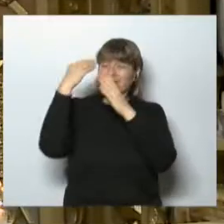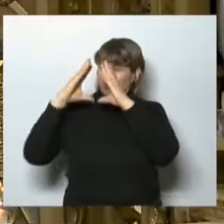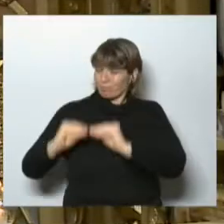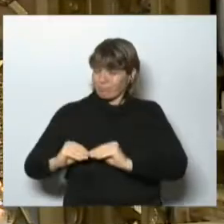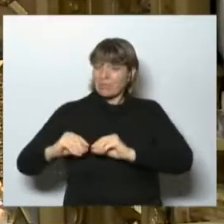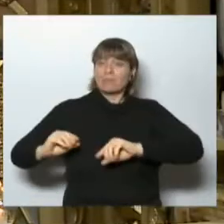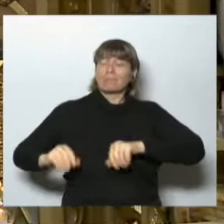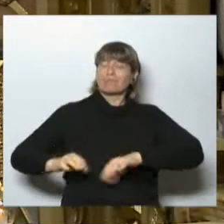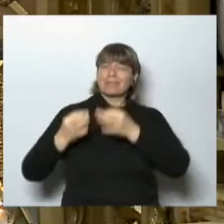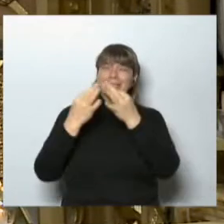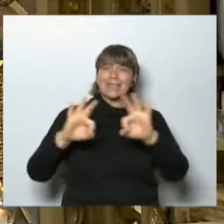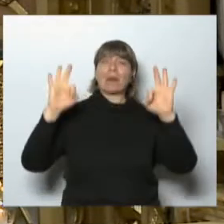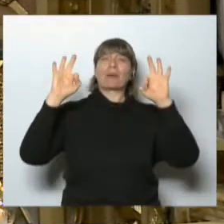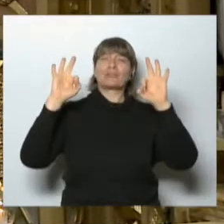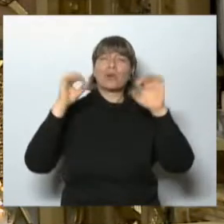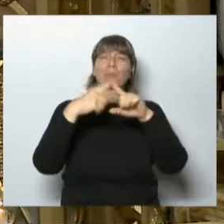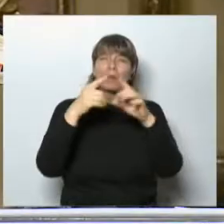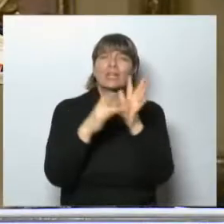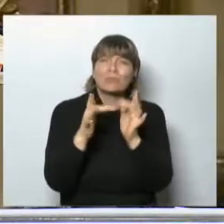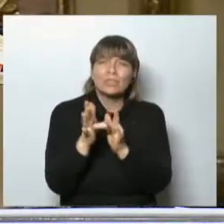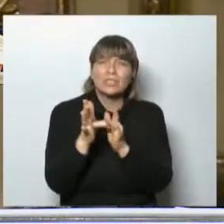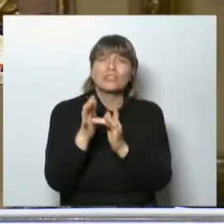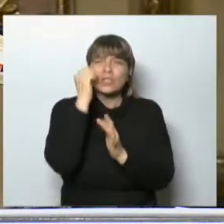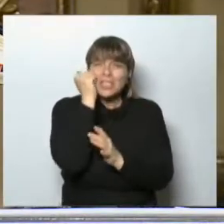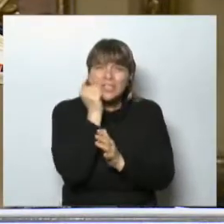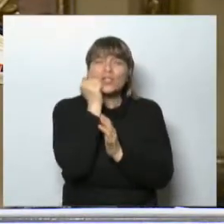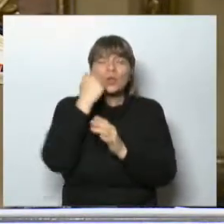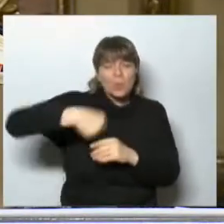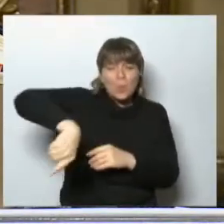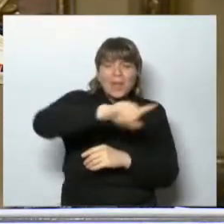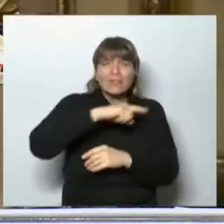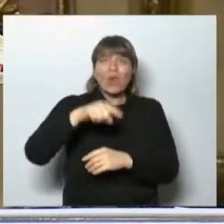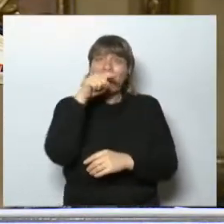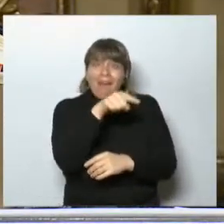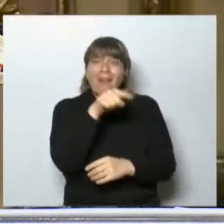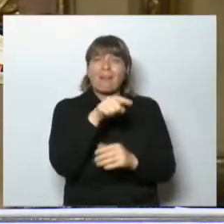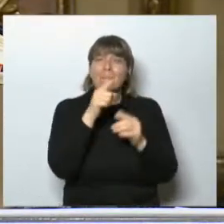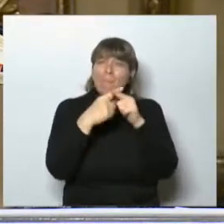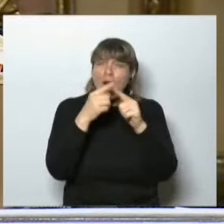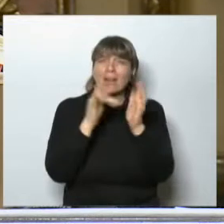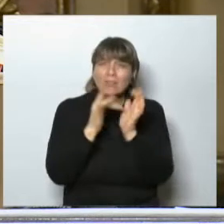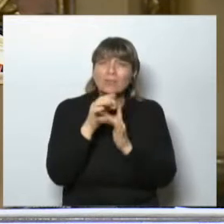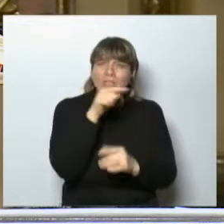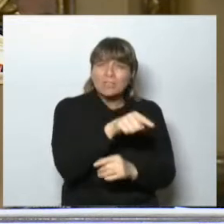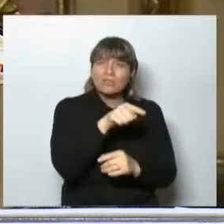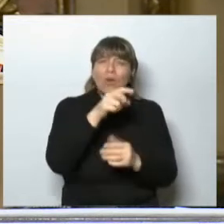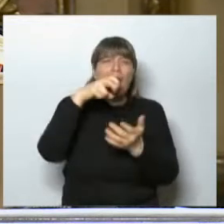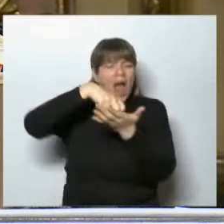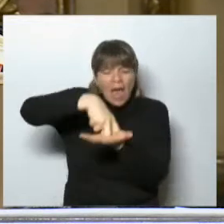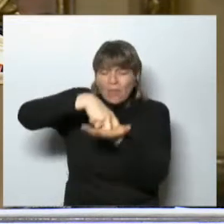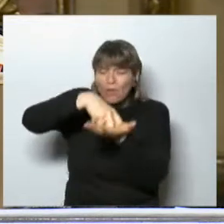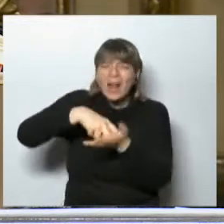obraste nuestra salvación por Jesucristo, Señor nuestro. Él y por Él adoran tu grandeza